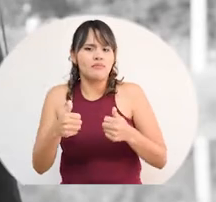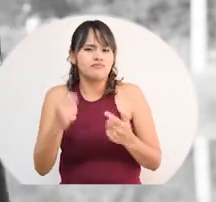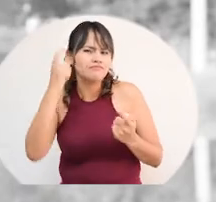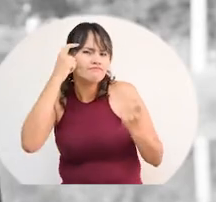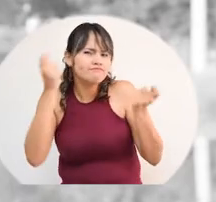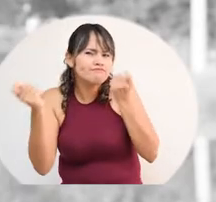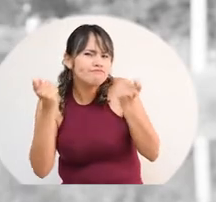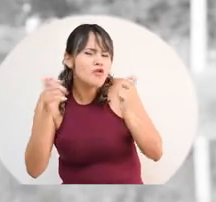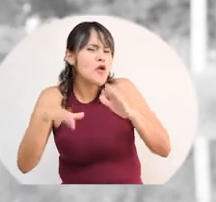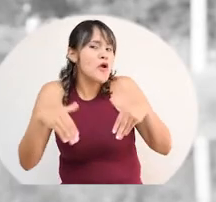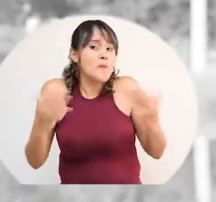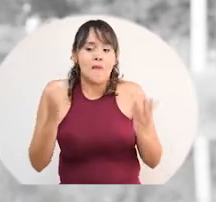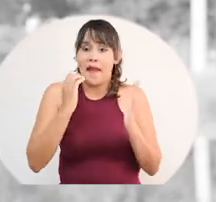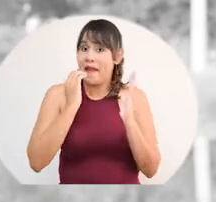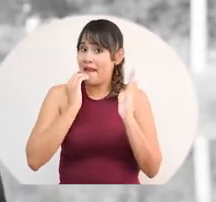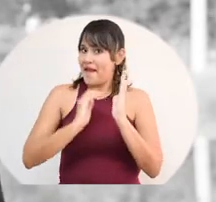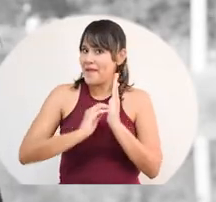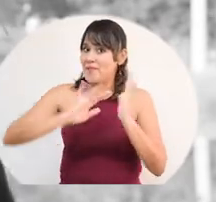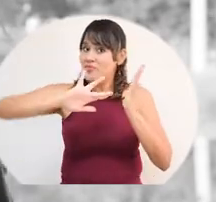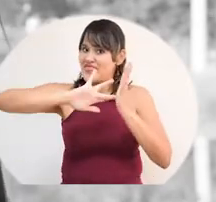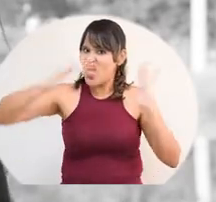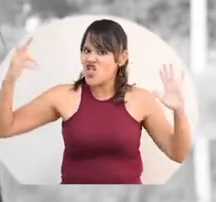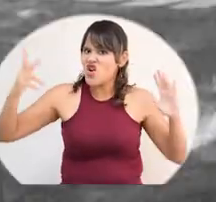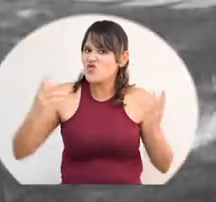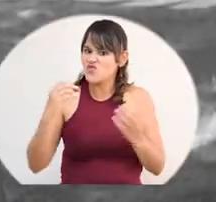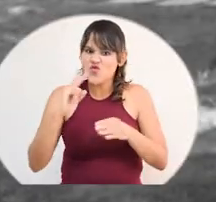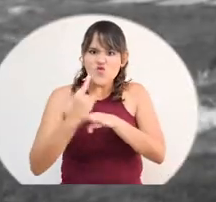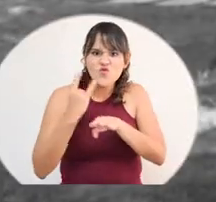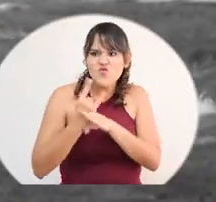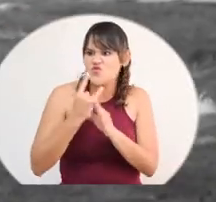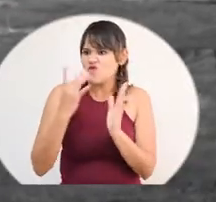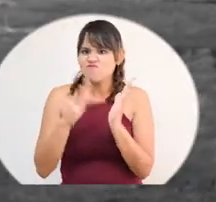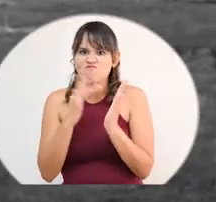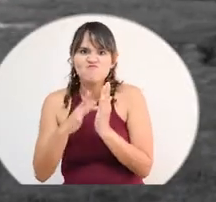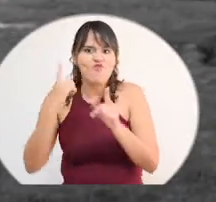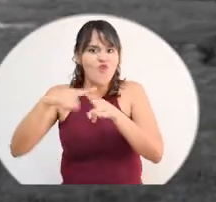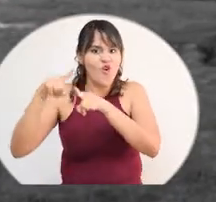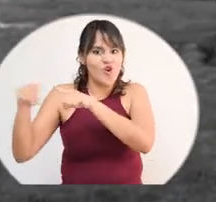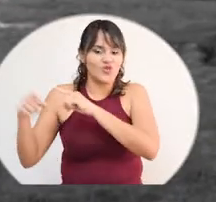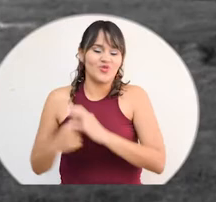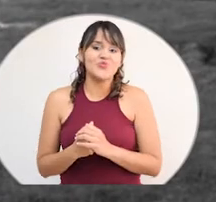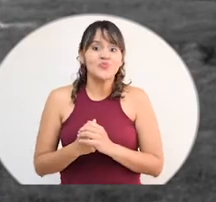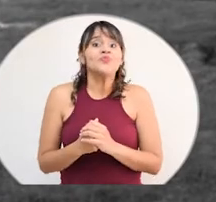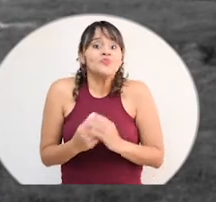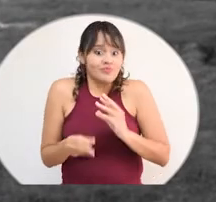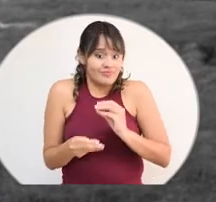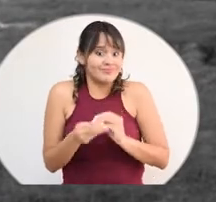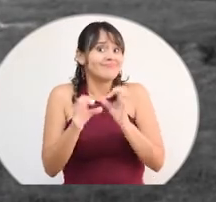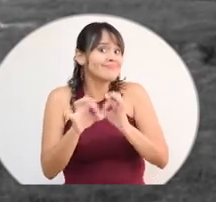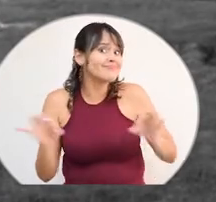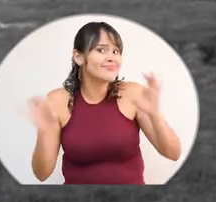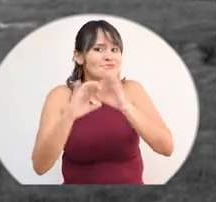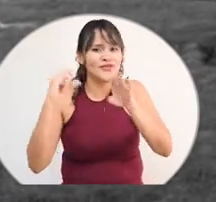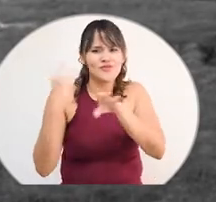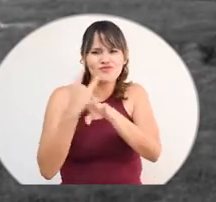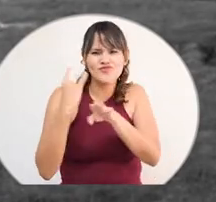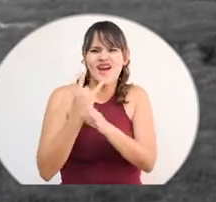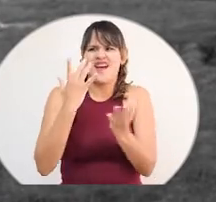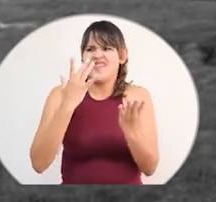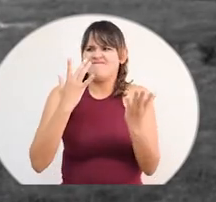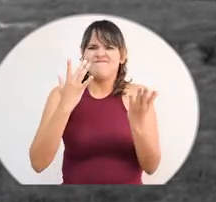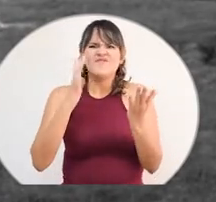una de estas estrategias podría ser la tecnología que haga uso de todos los recursos que se encuentran a su alcance tanto